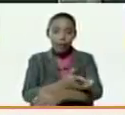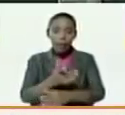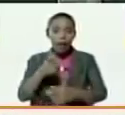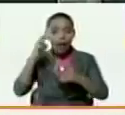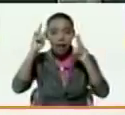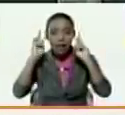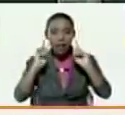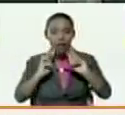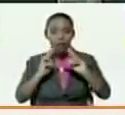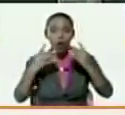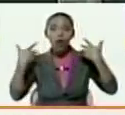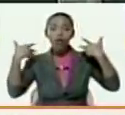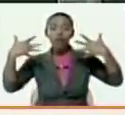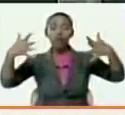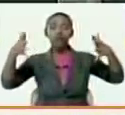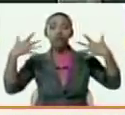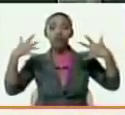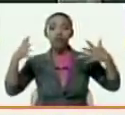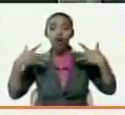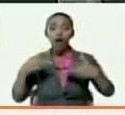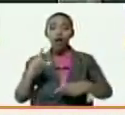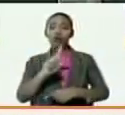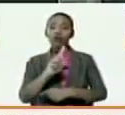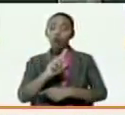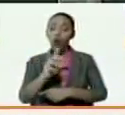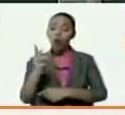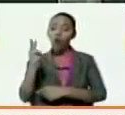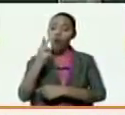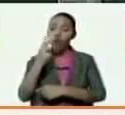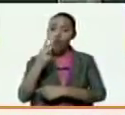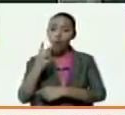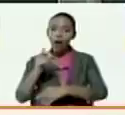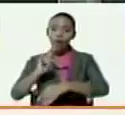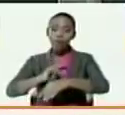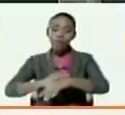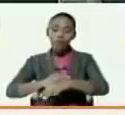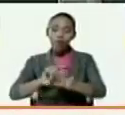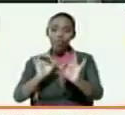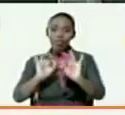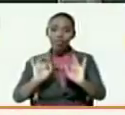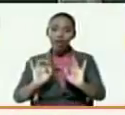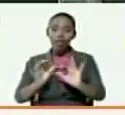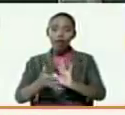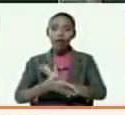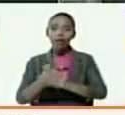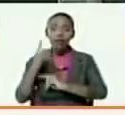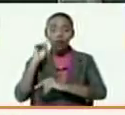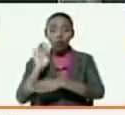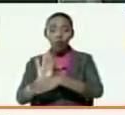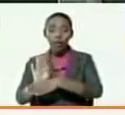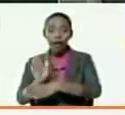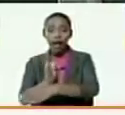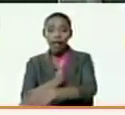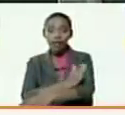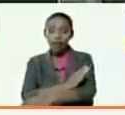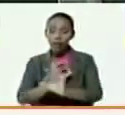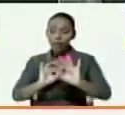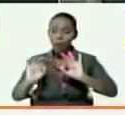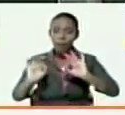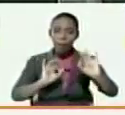y ventilados. Evitar fumar. Es muy importante tomar todas estas medidas de prevención que, insisto, no